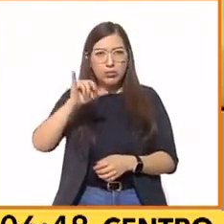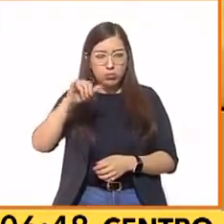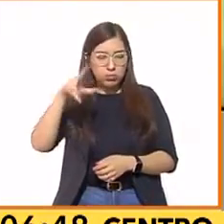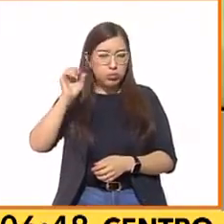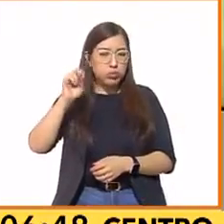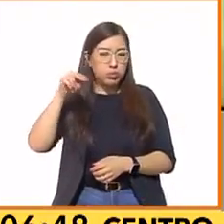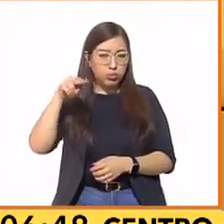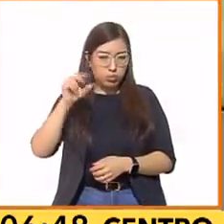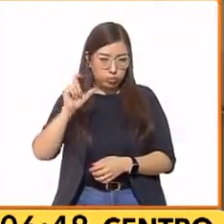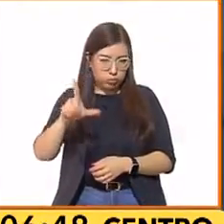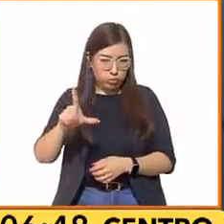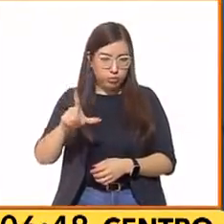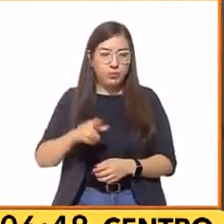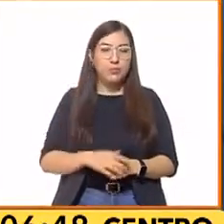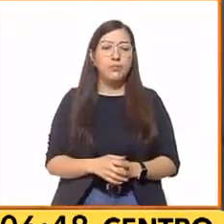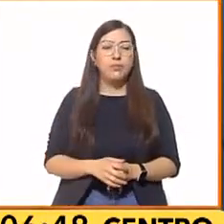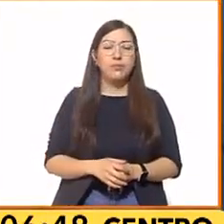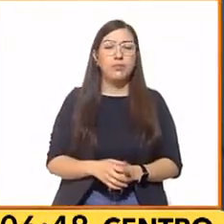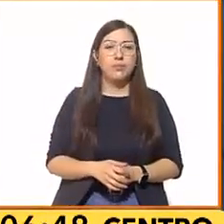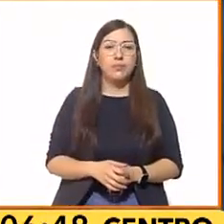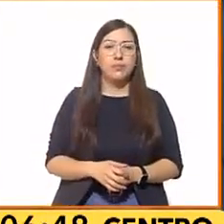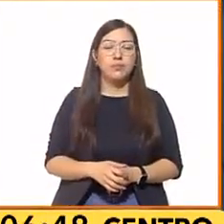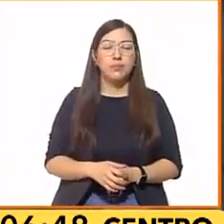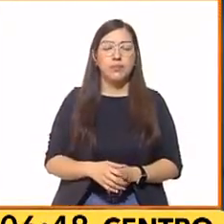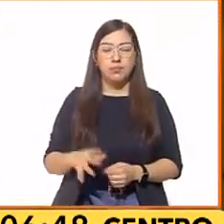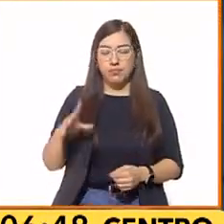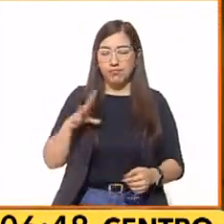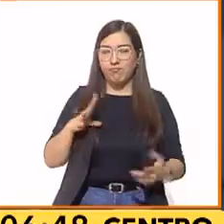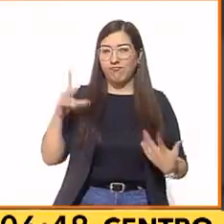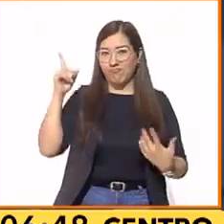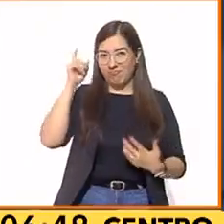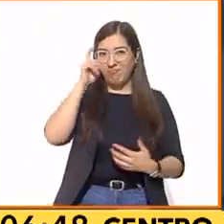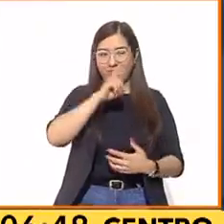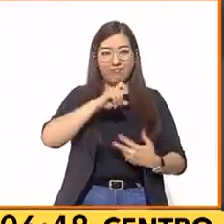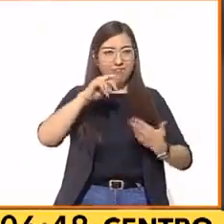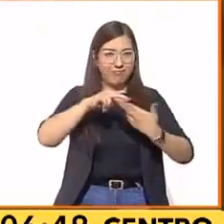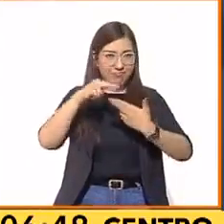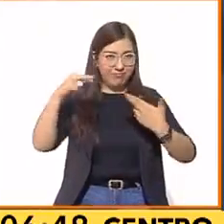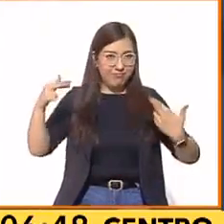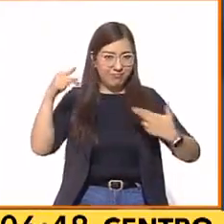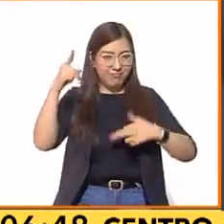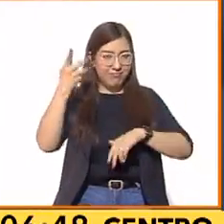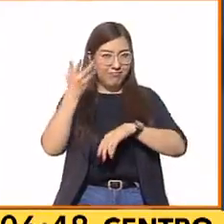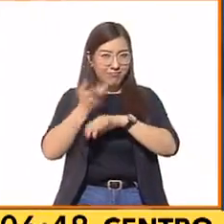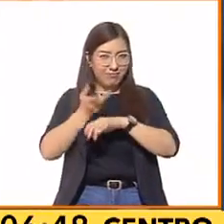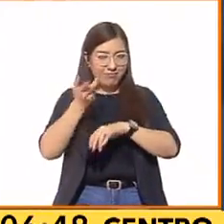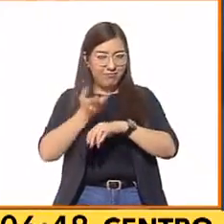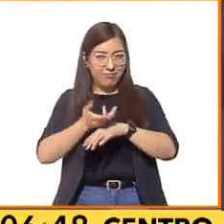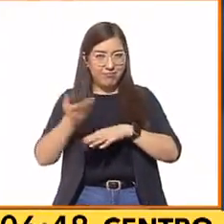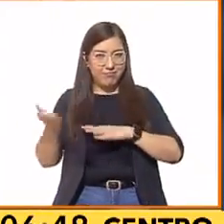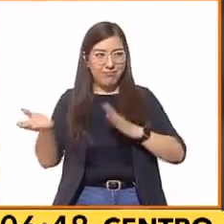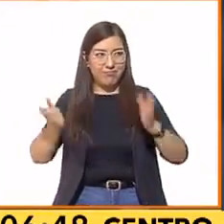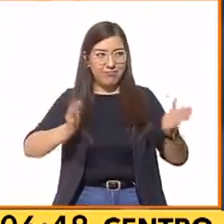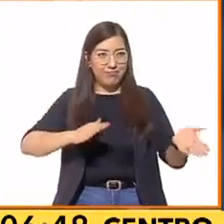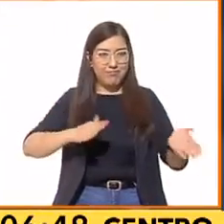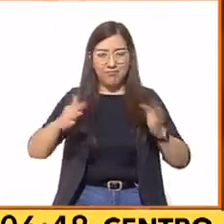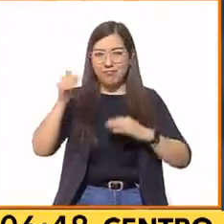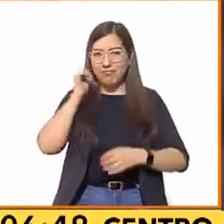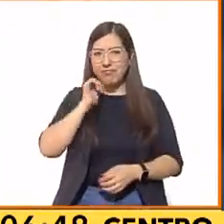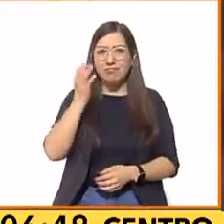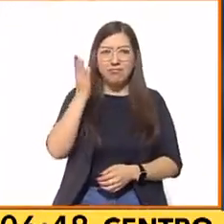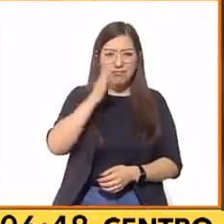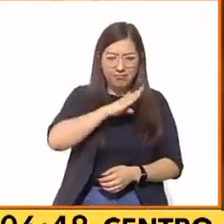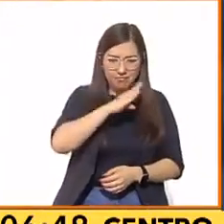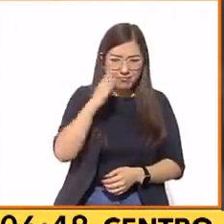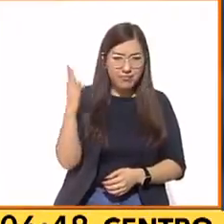reconocérsele, porque pues la complejísima relación con los Estados Unidos tampoco es de negros y blancos siempre. También ha